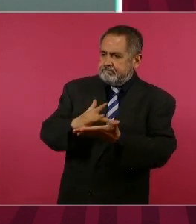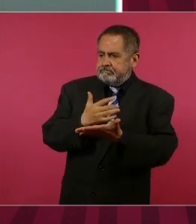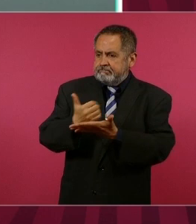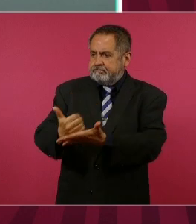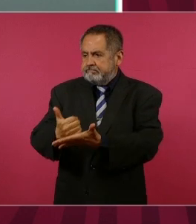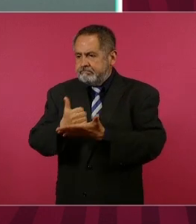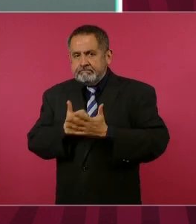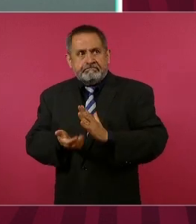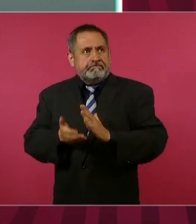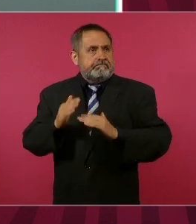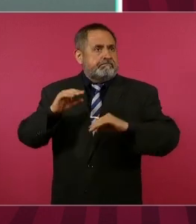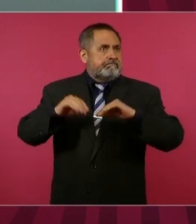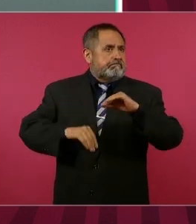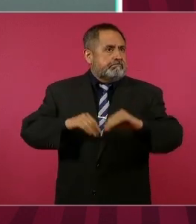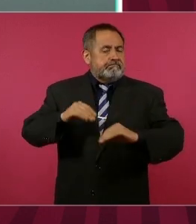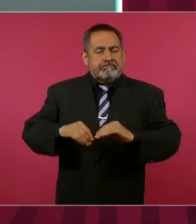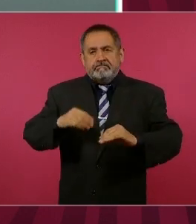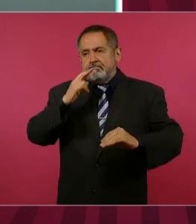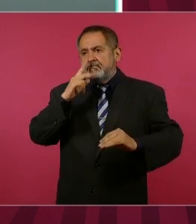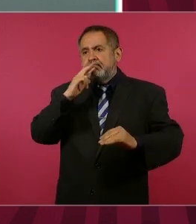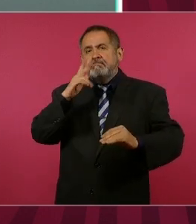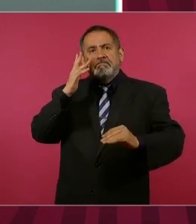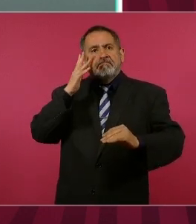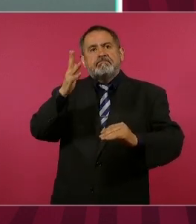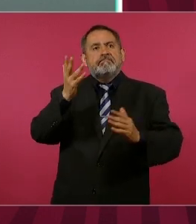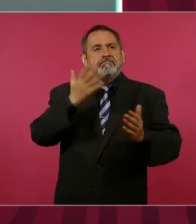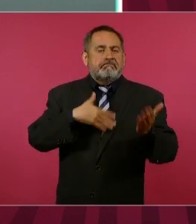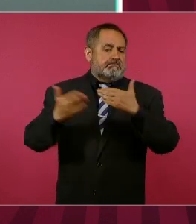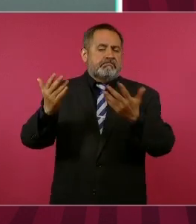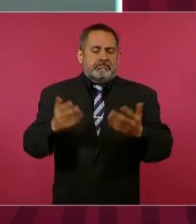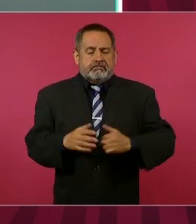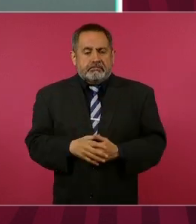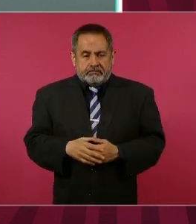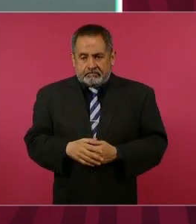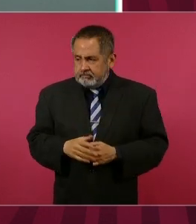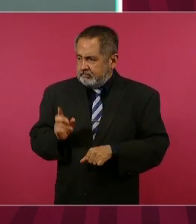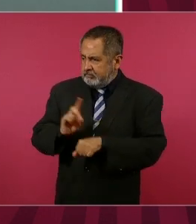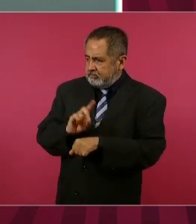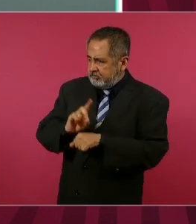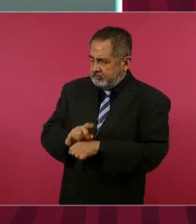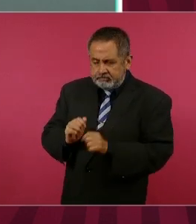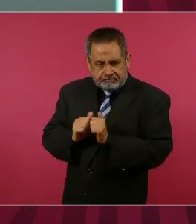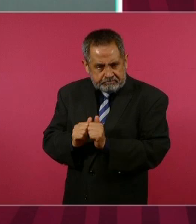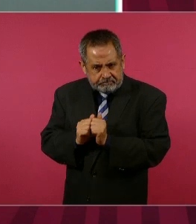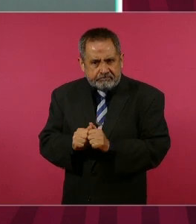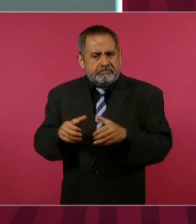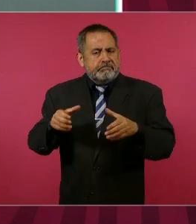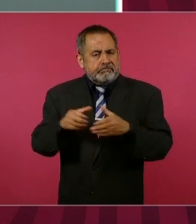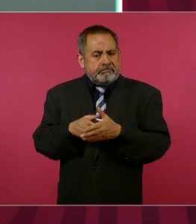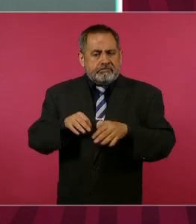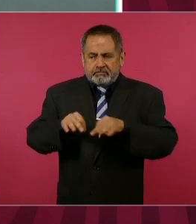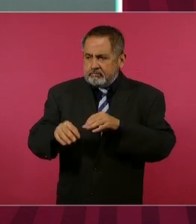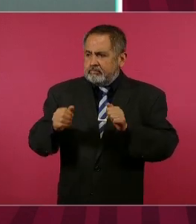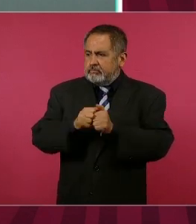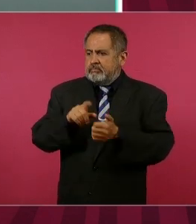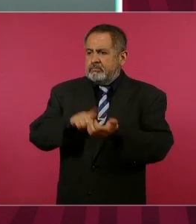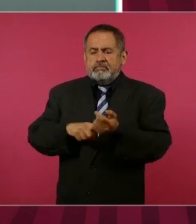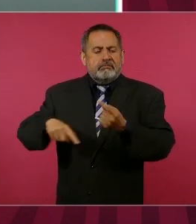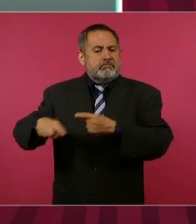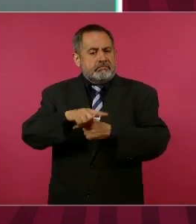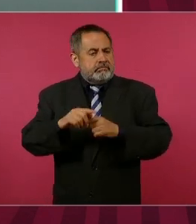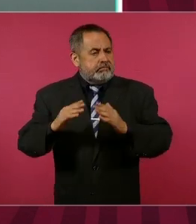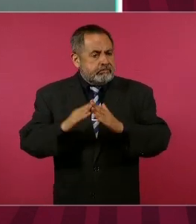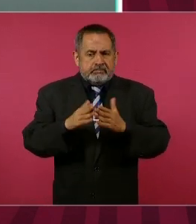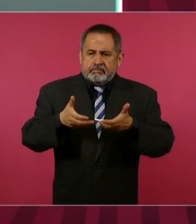construye esta prosperidad compartida, en el día a día, trabajando para los hogares, para